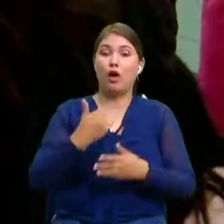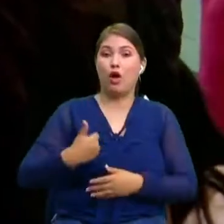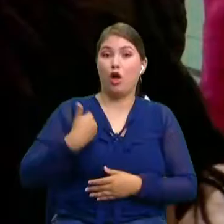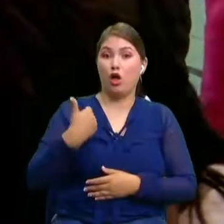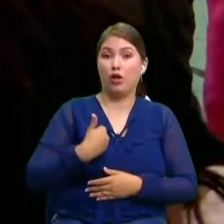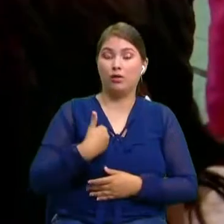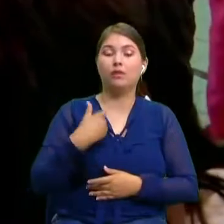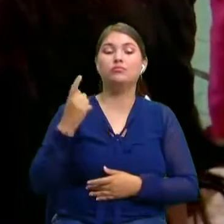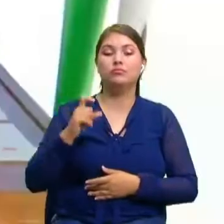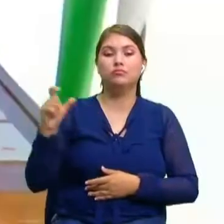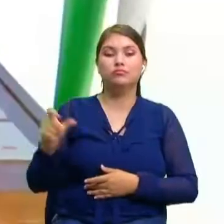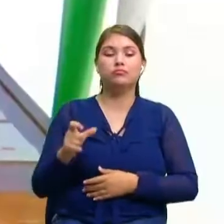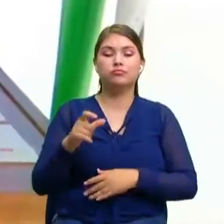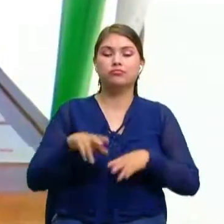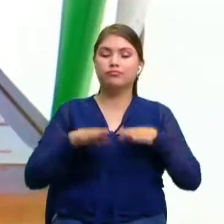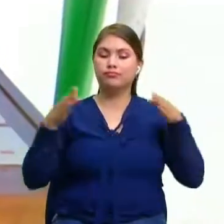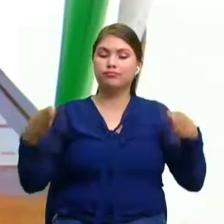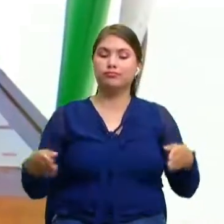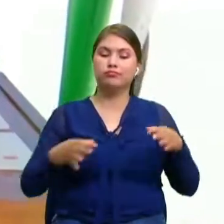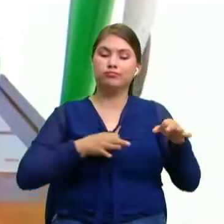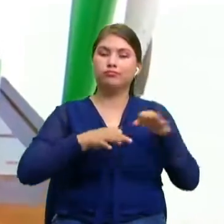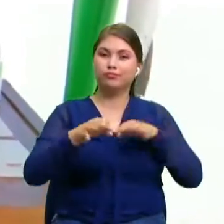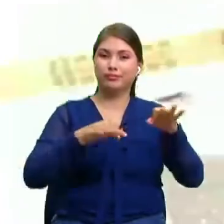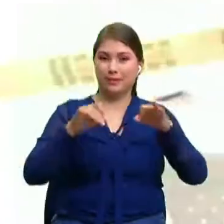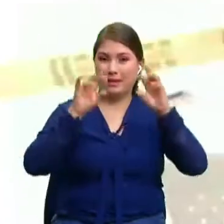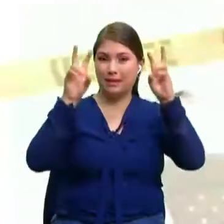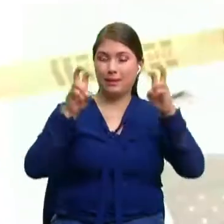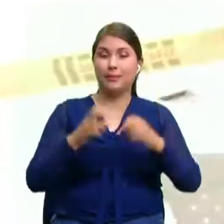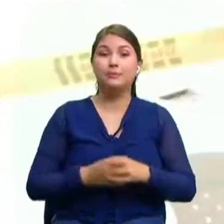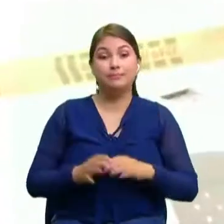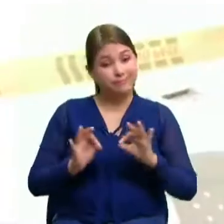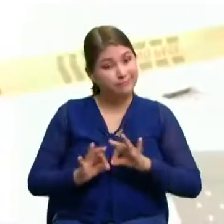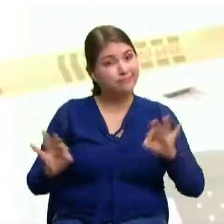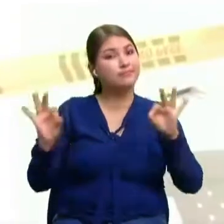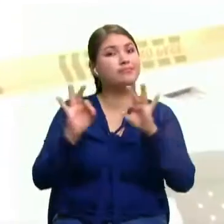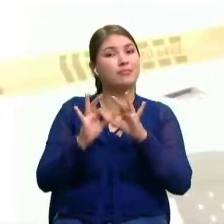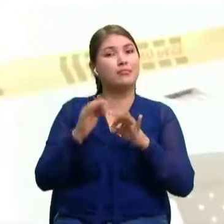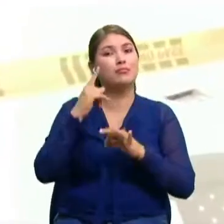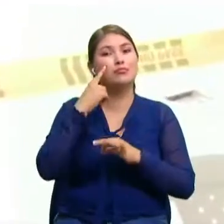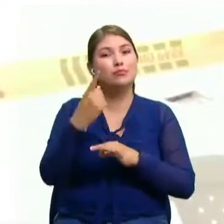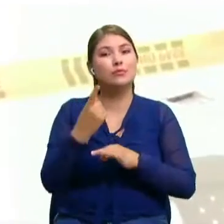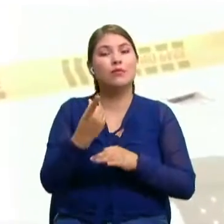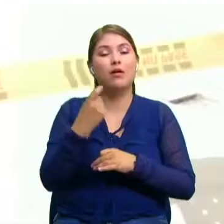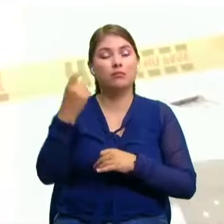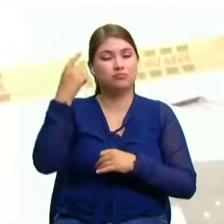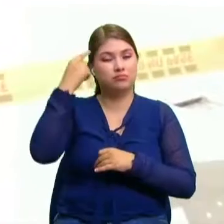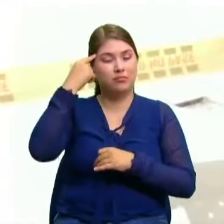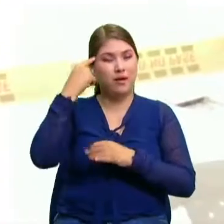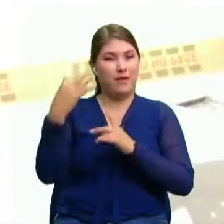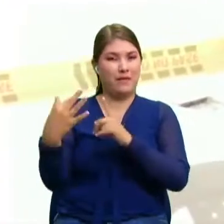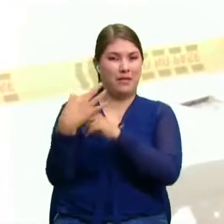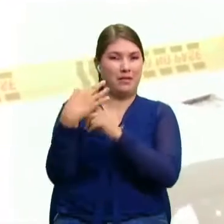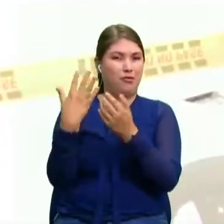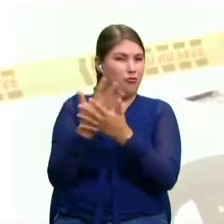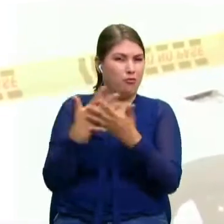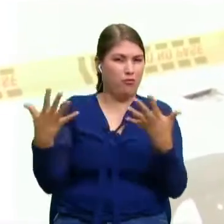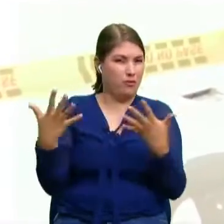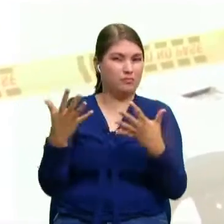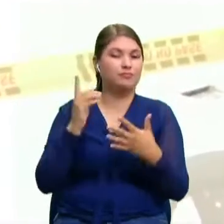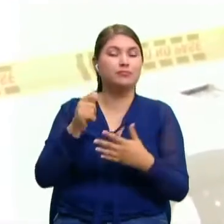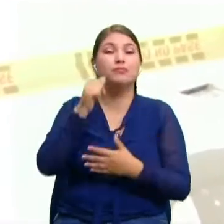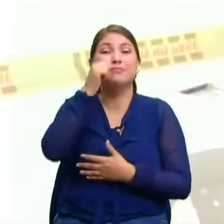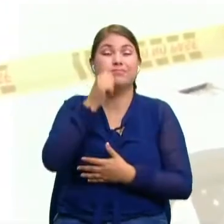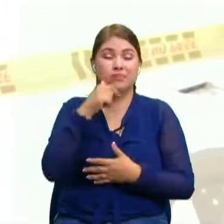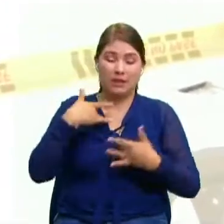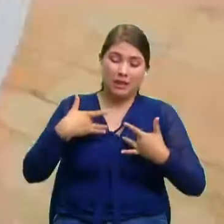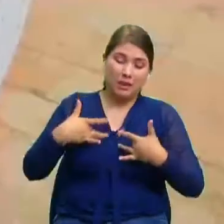por ello se tiene un stand especializado en el tema. Es importante debido a que hay muchos padecimientos de orden mental que se dan a raíz del embarazo